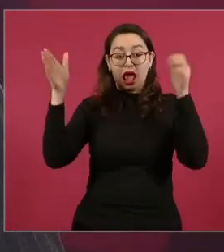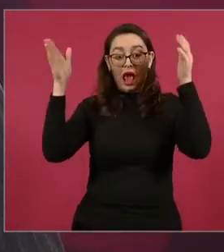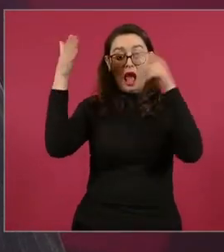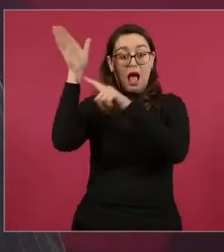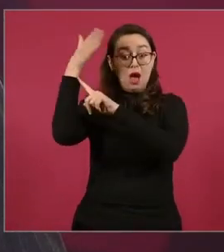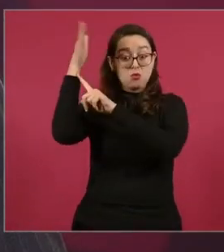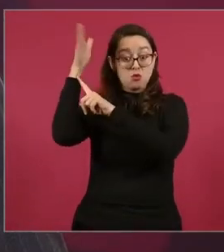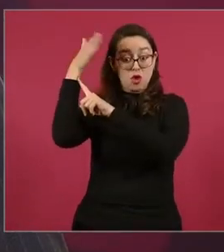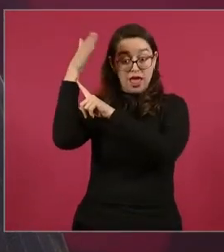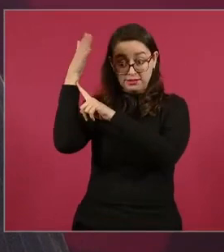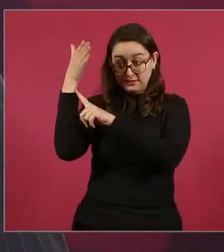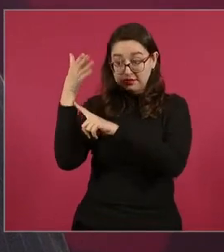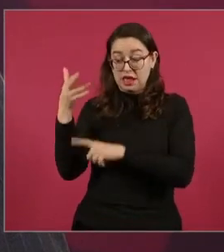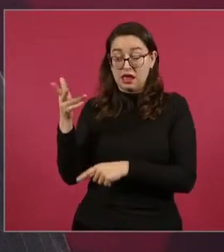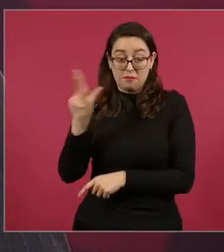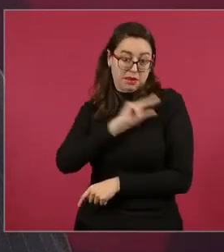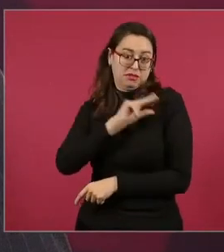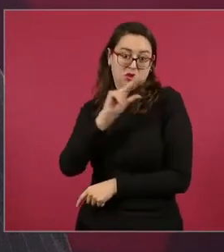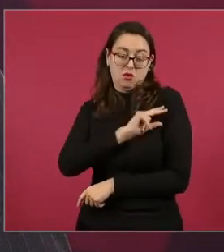distribución de